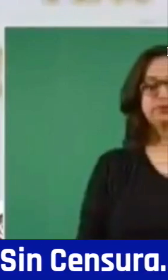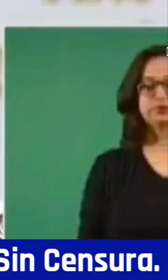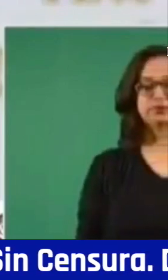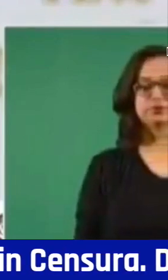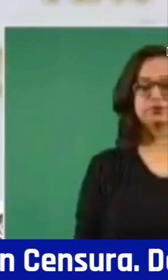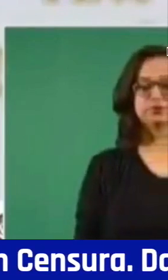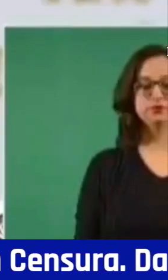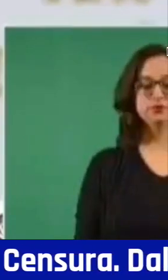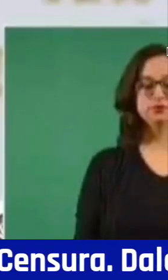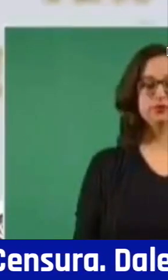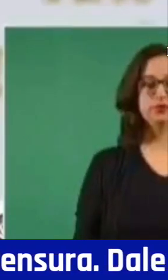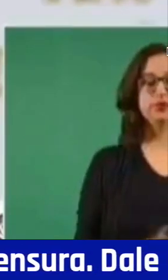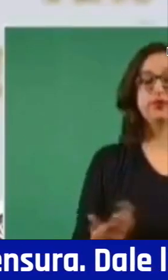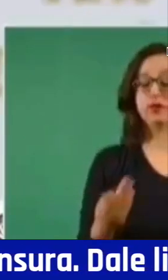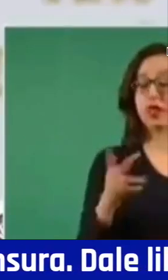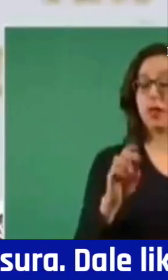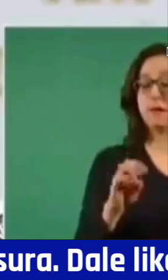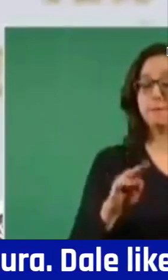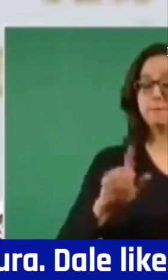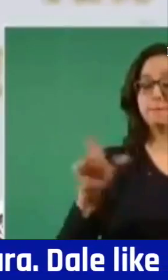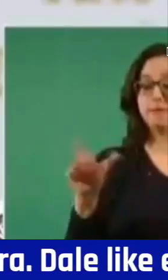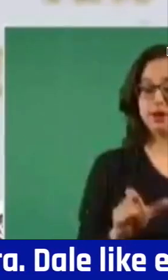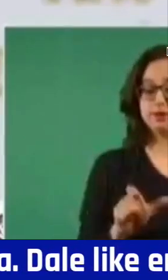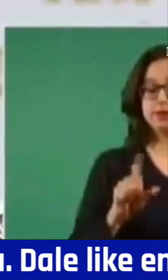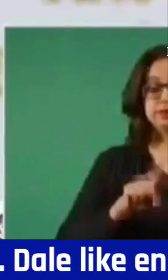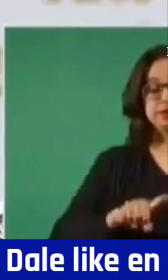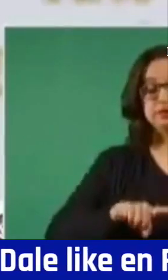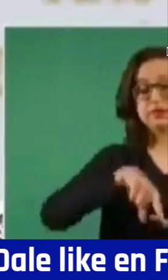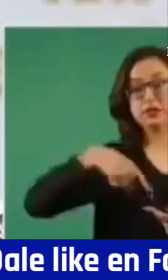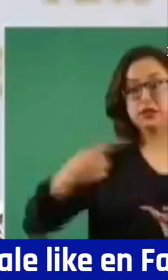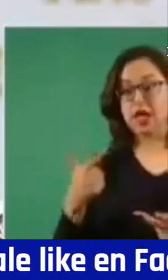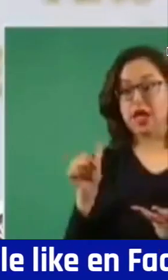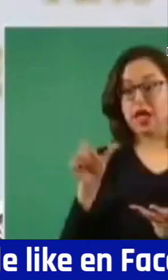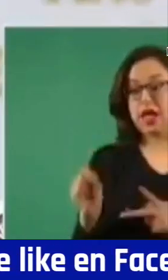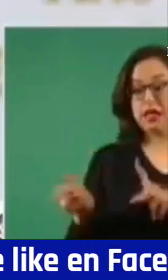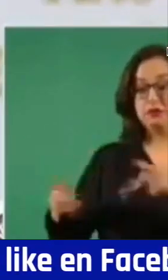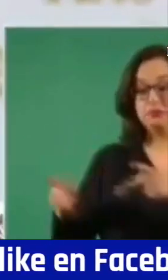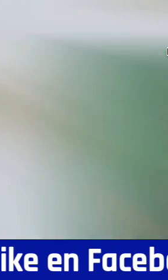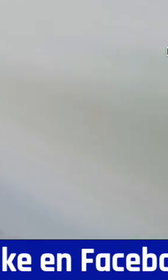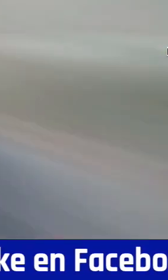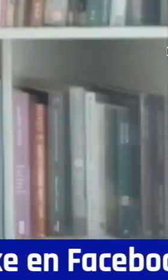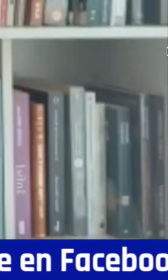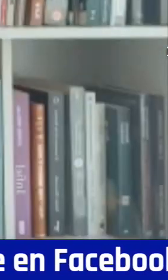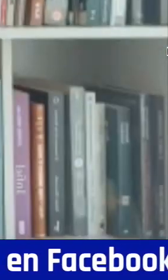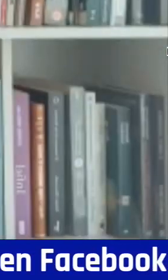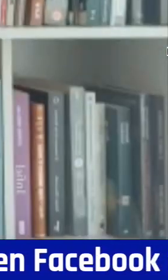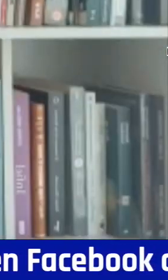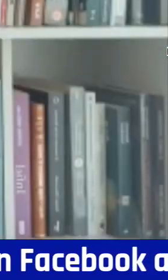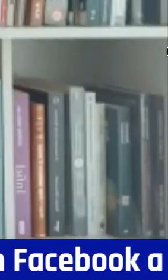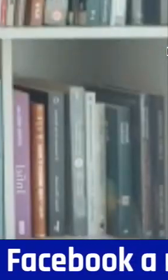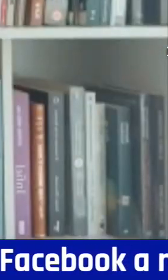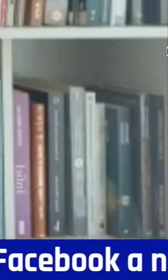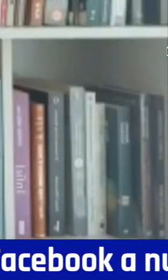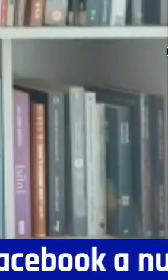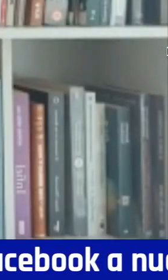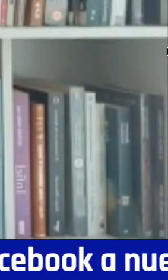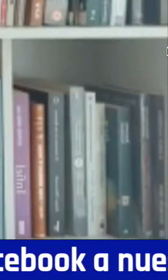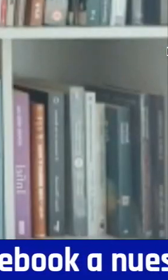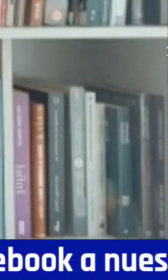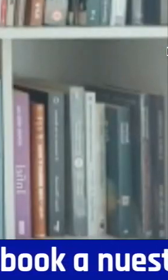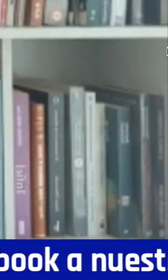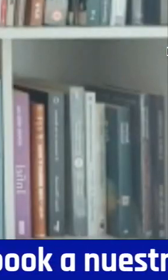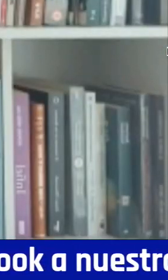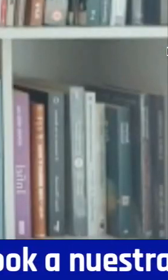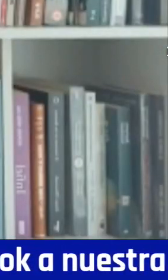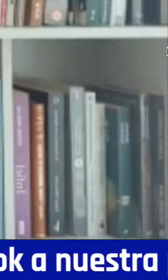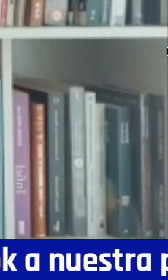Pemex y su filial MGS niegan rotundamente la relación con la empresa. Así estamos llegando al final. Soy Jorge Armando